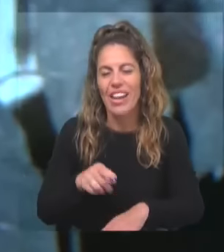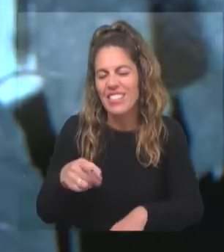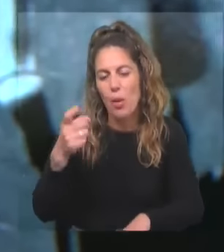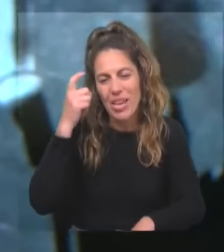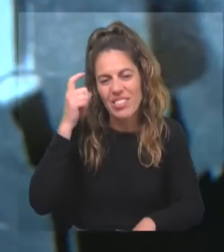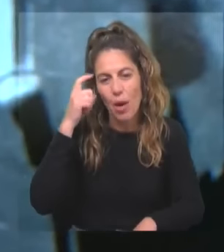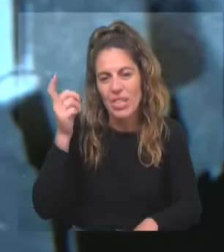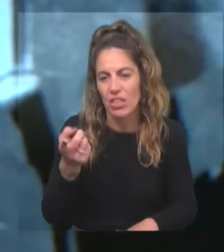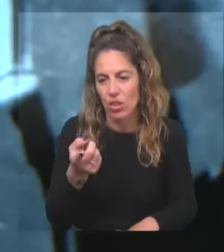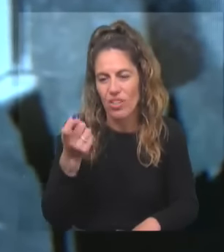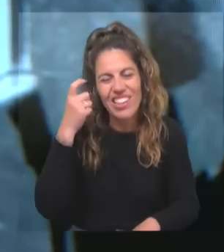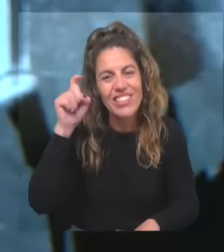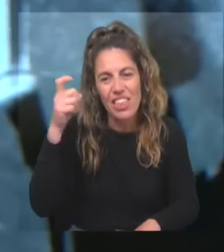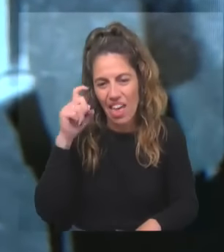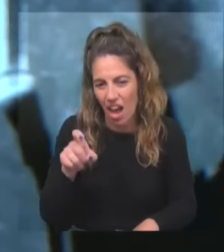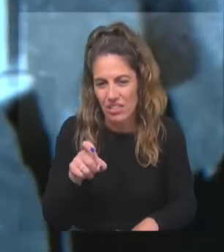pensamiento